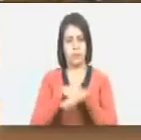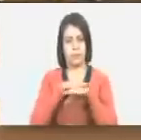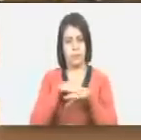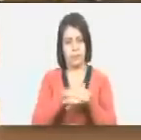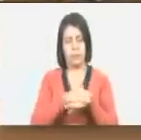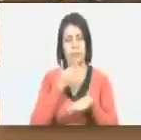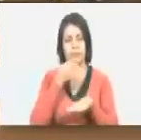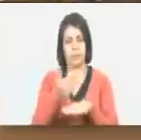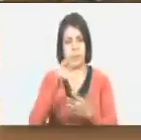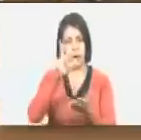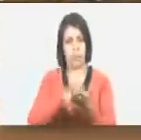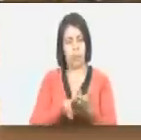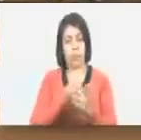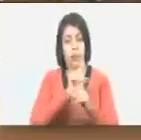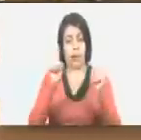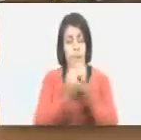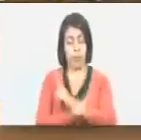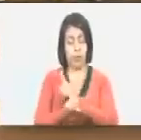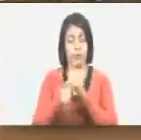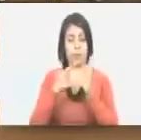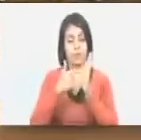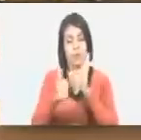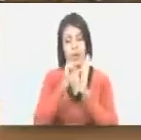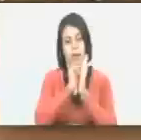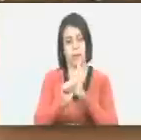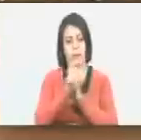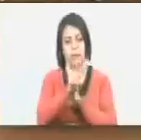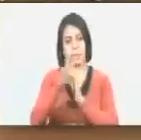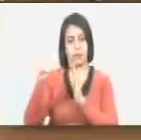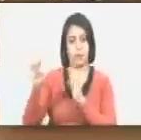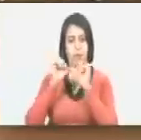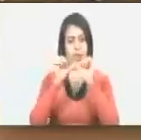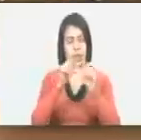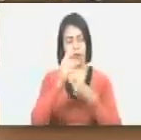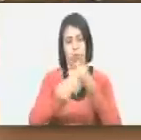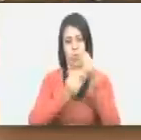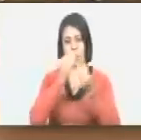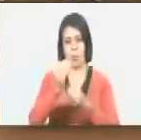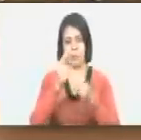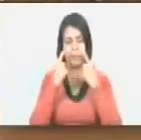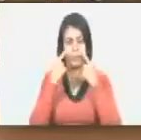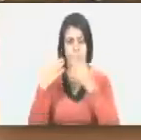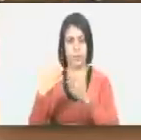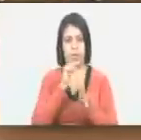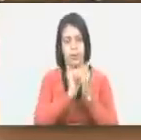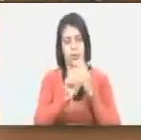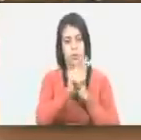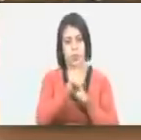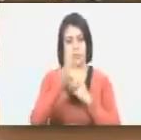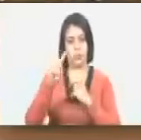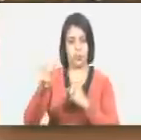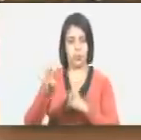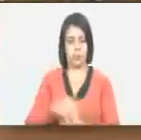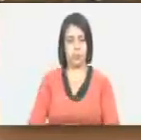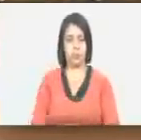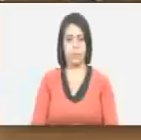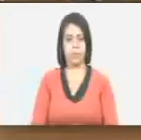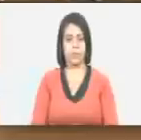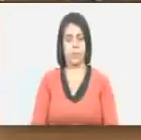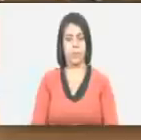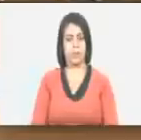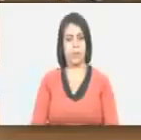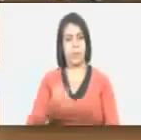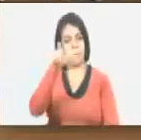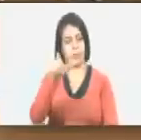Se propone aprobar con modificación el contenido del artículo 24 quedando redactado de la siguiente manera. Artículo 24.